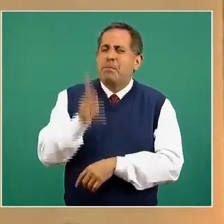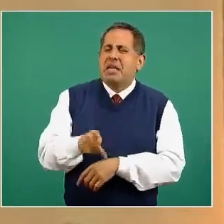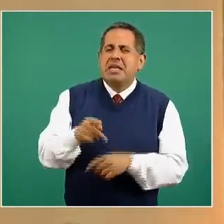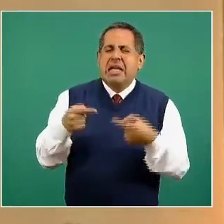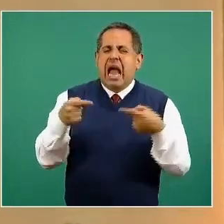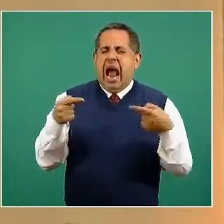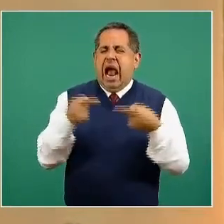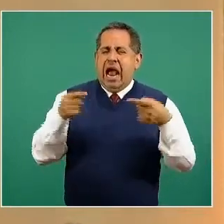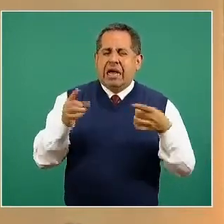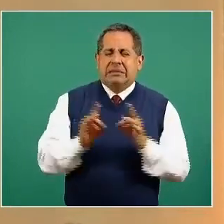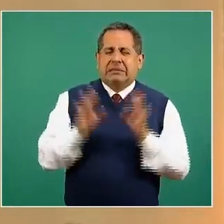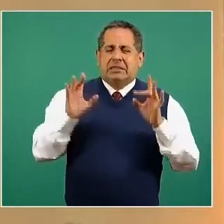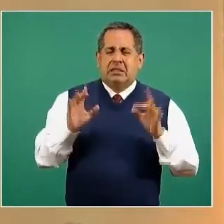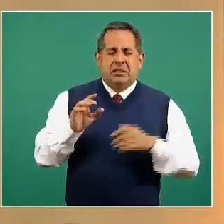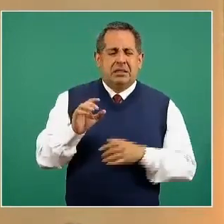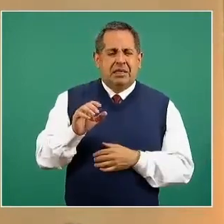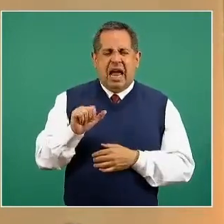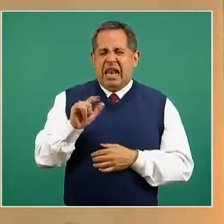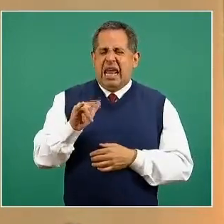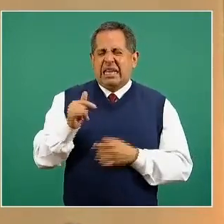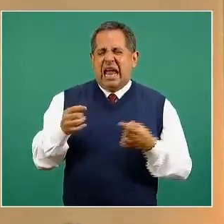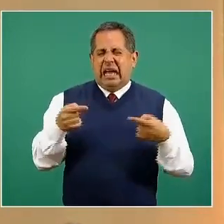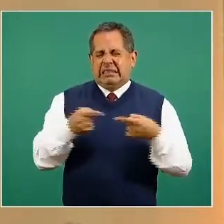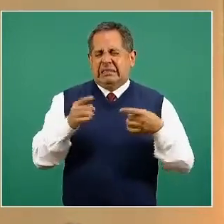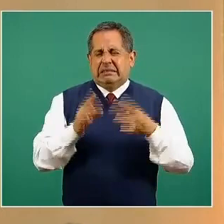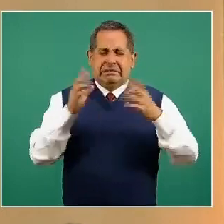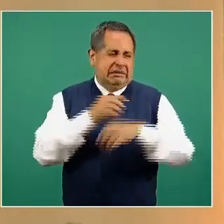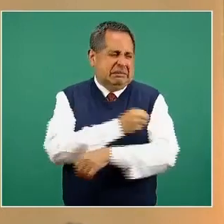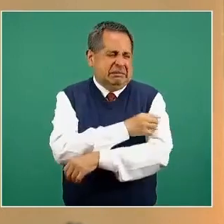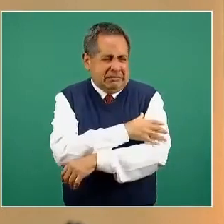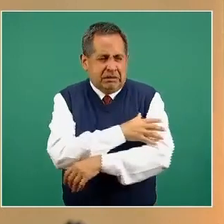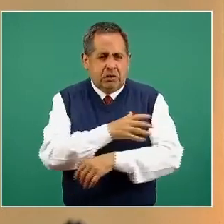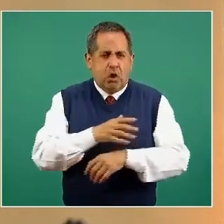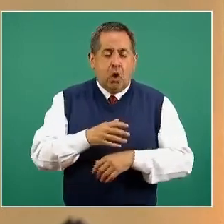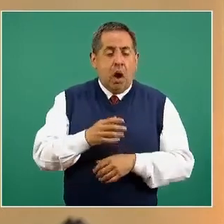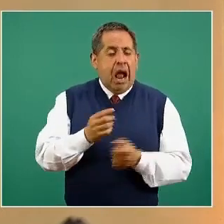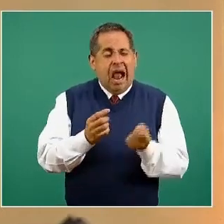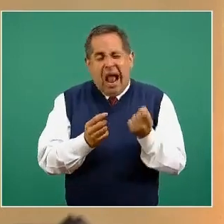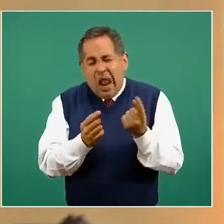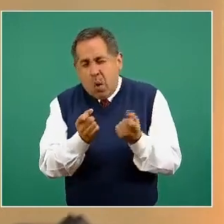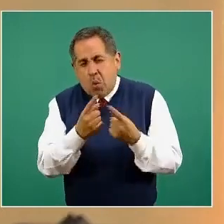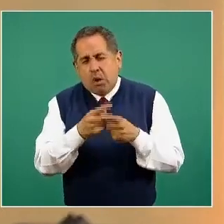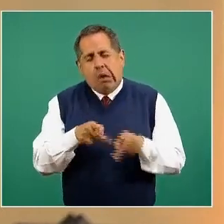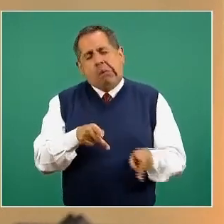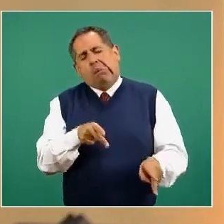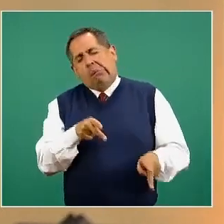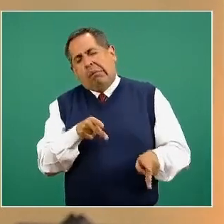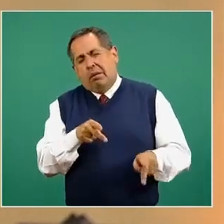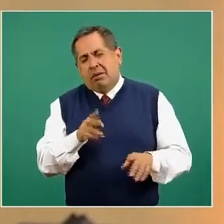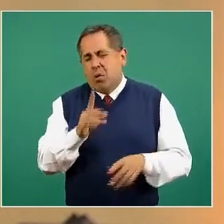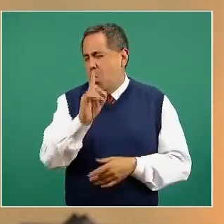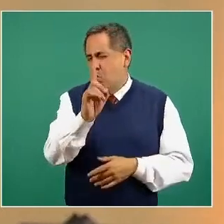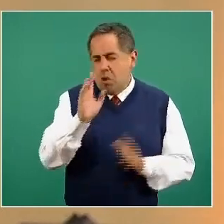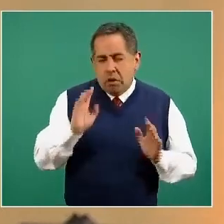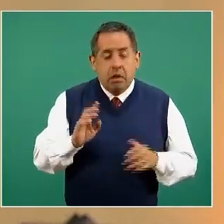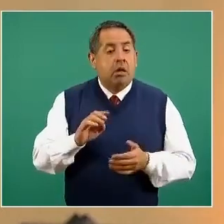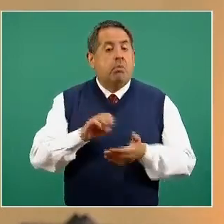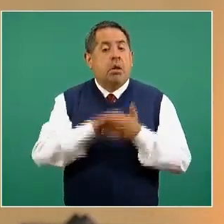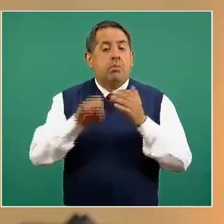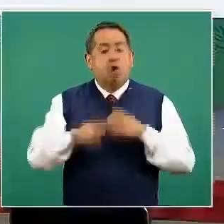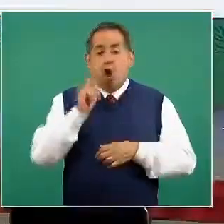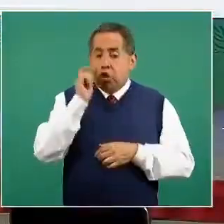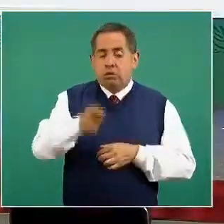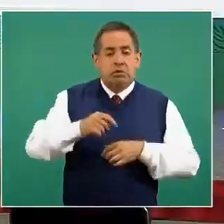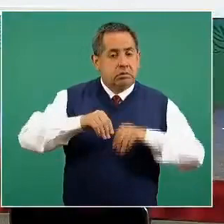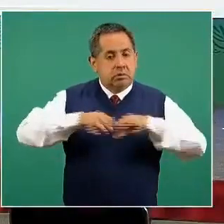y en otros casos han sido reacciones de manifestaciones convulsivas. En particular, el primer caso informado es el que